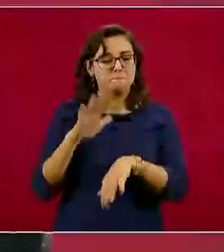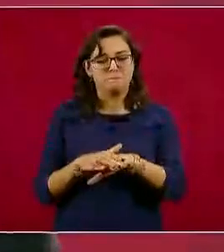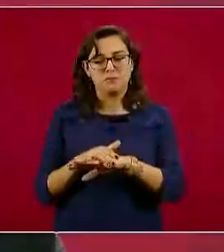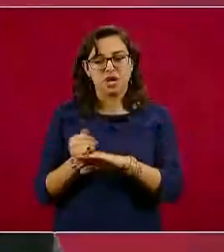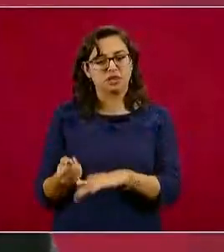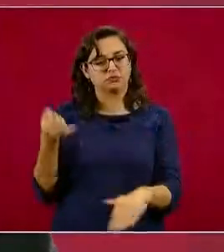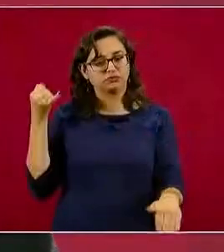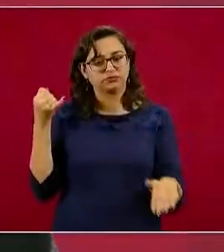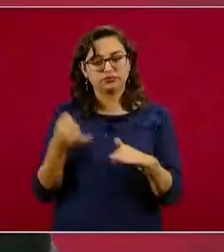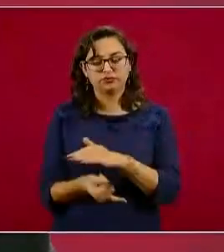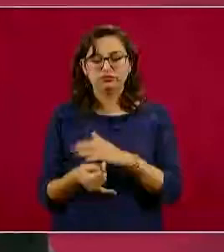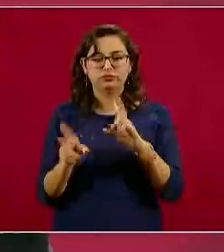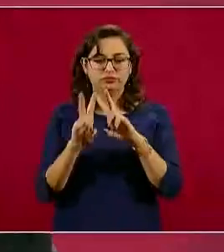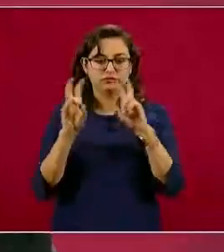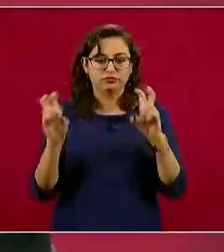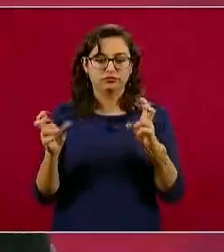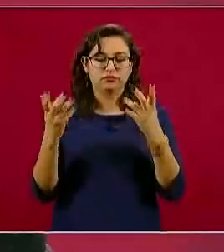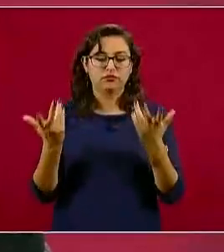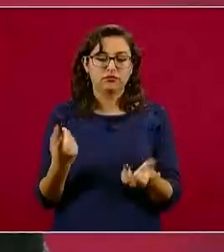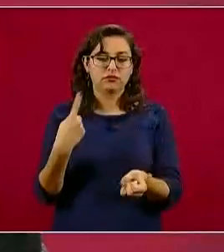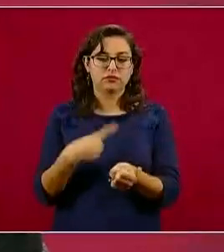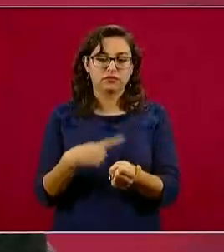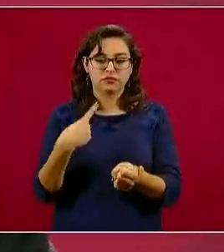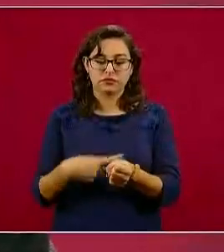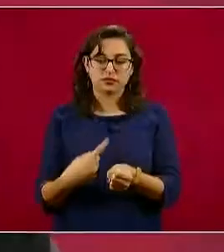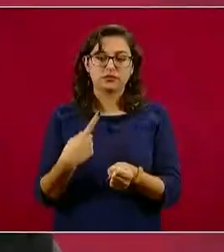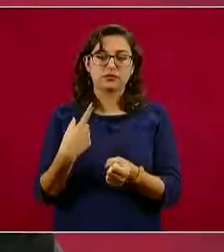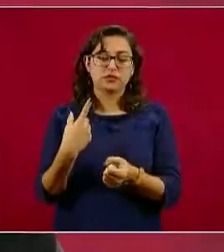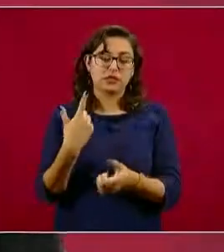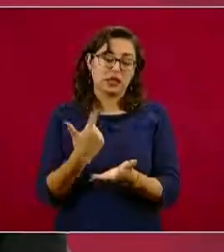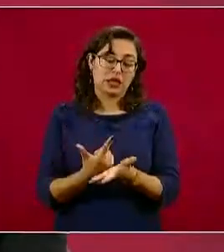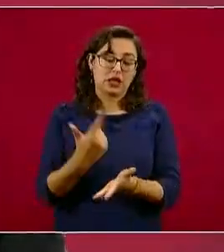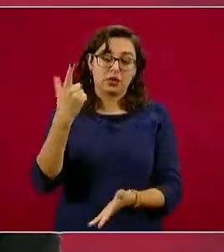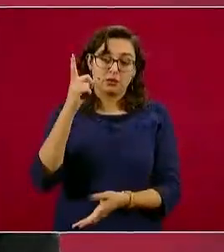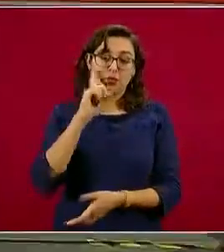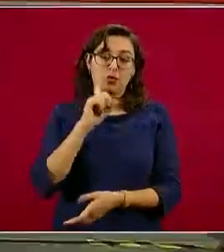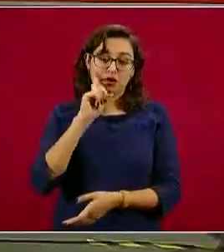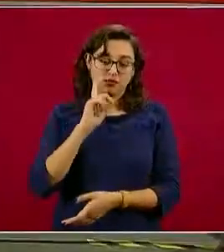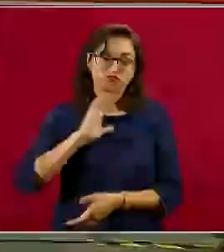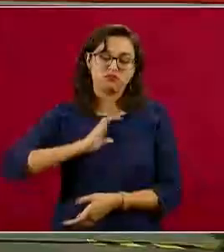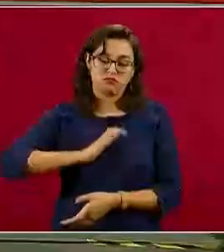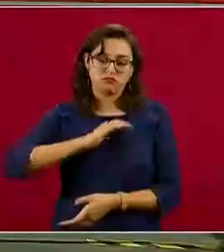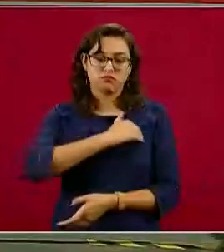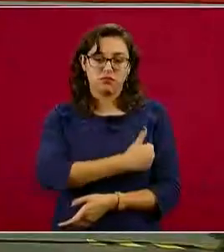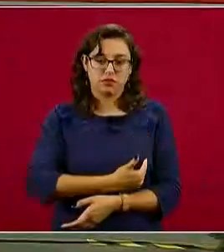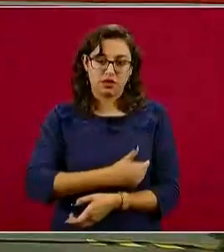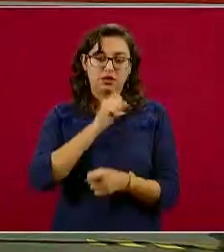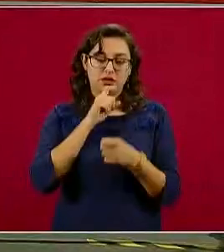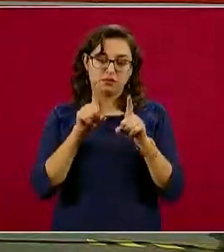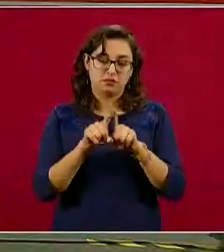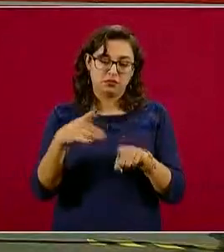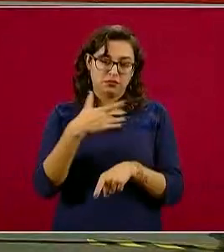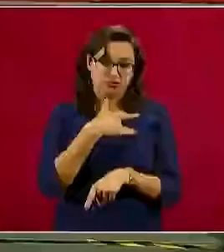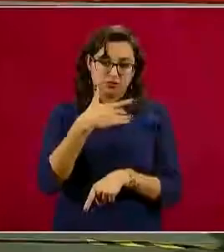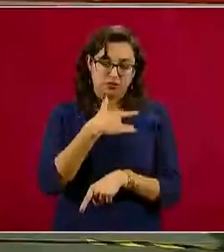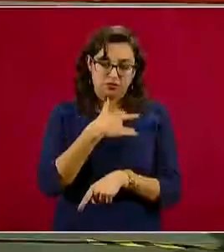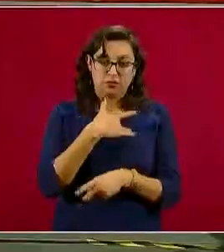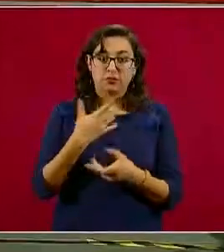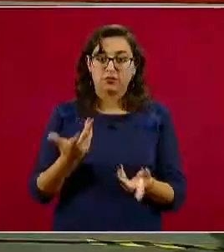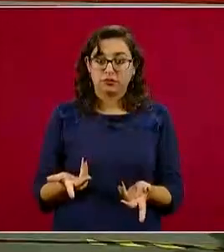amplios sobre enfermedad crónica en mujeres, específicamente sobre cáncer de mama y riesgo cardiovascular. El estudio